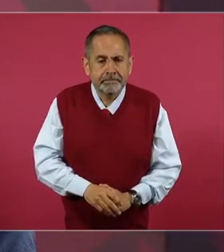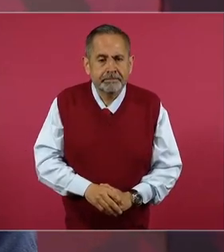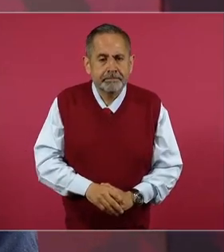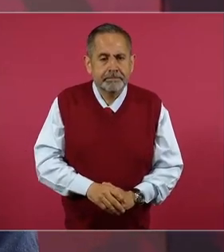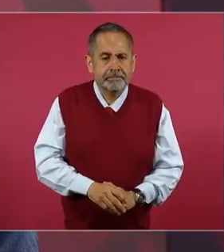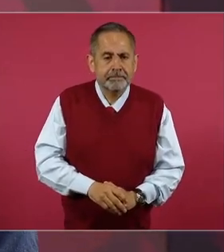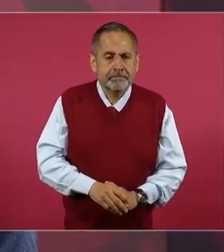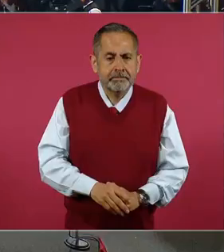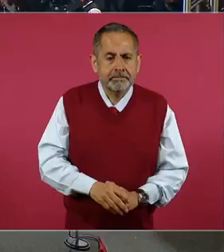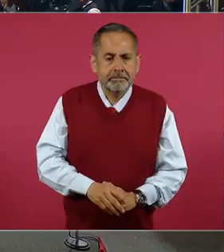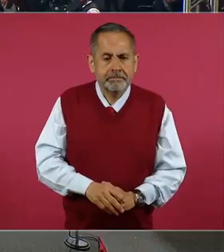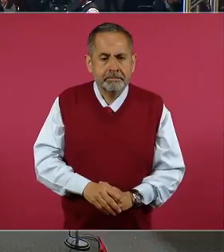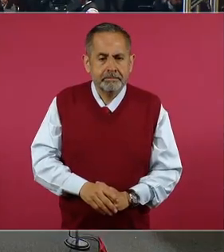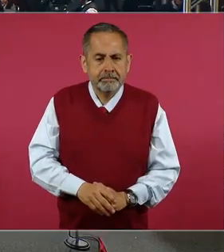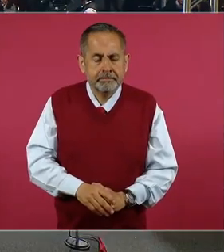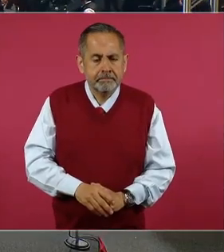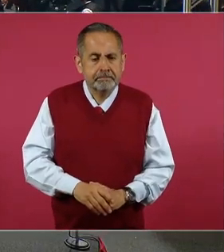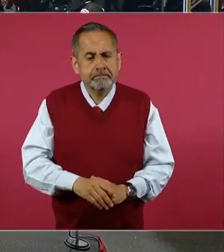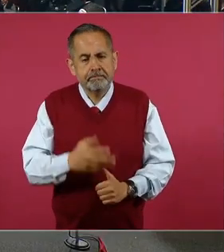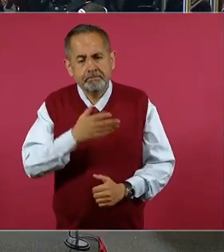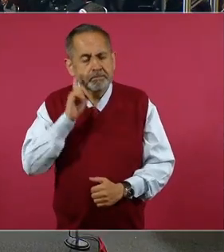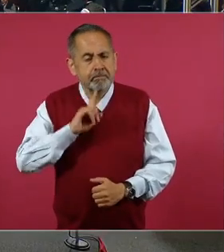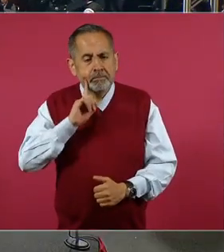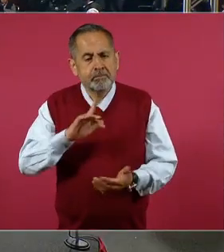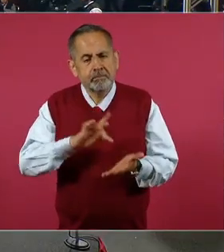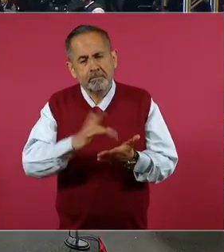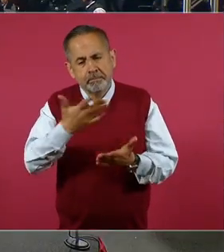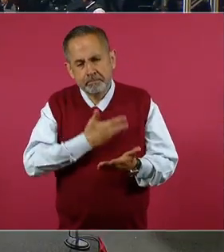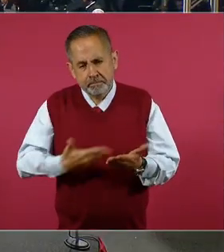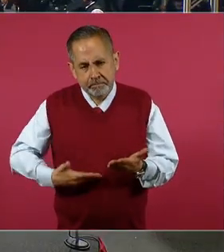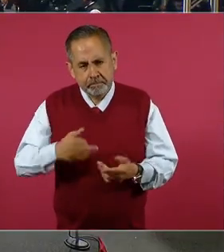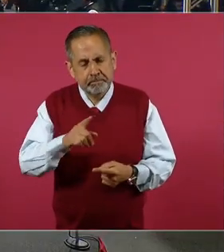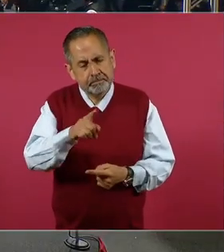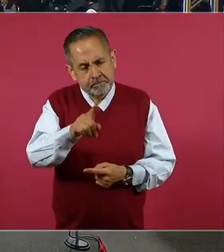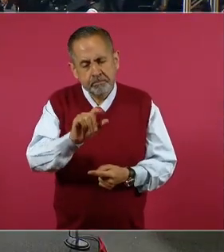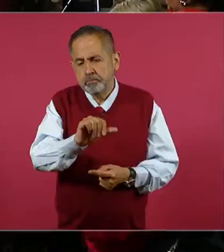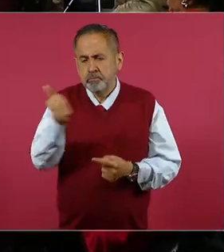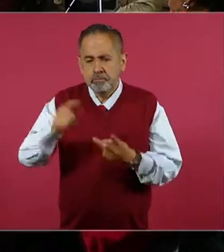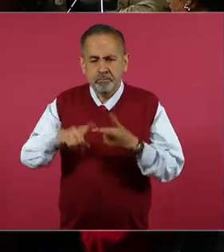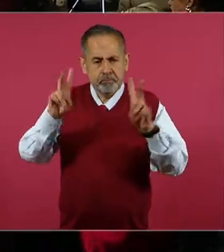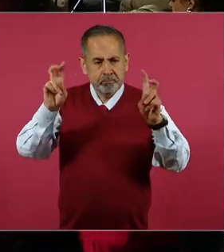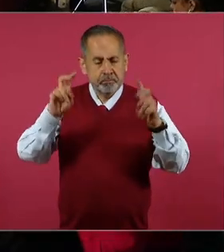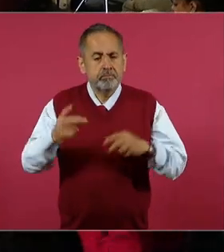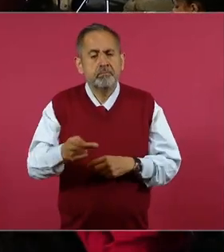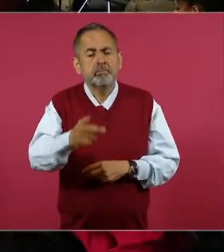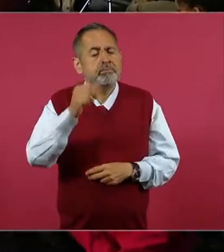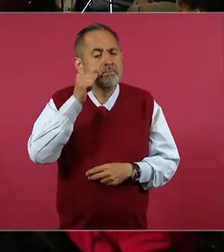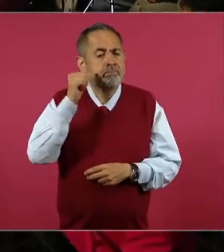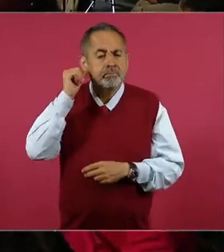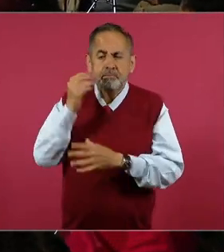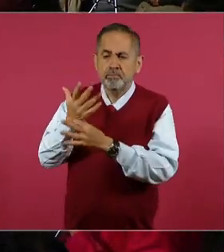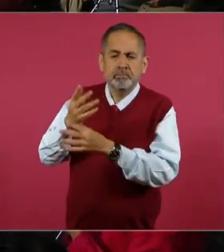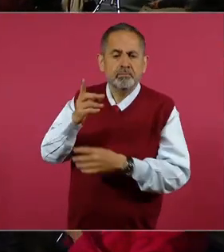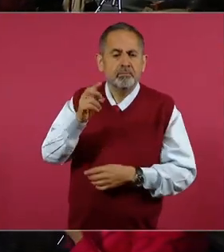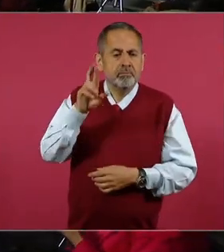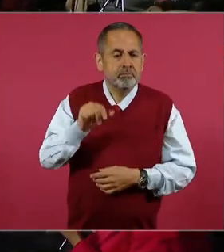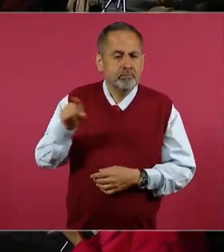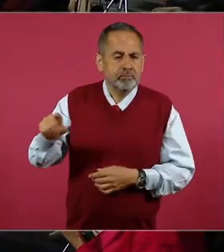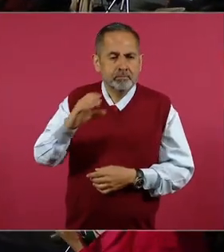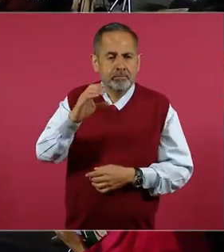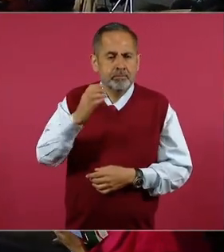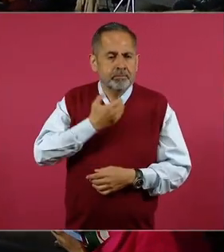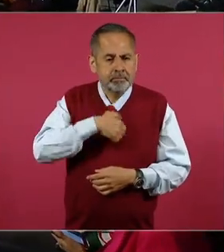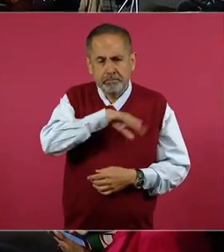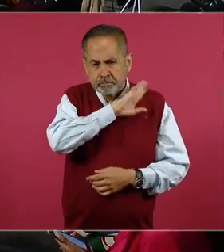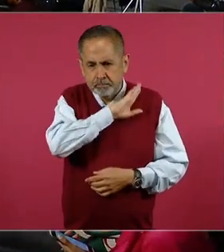Gracias, presidente. En otro tema, saber si usted está de acuerdo con lo que ayer mencionó la doctora Claudia Sheinbaum,